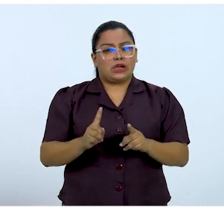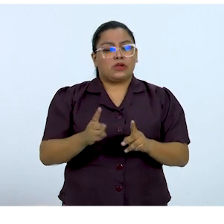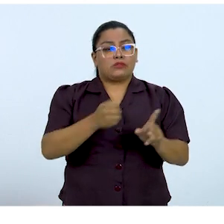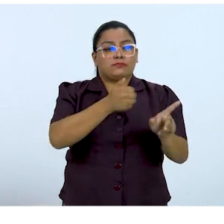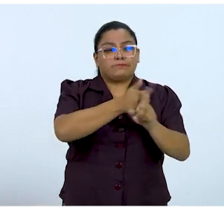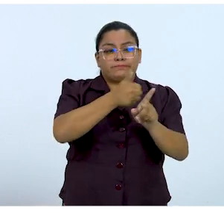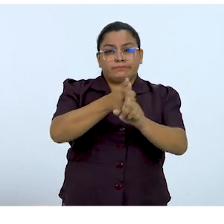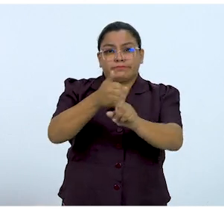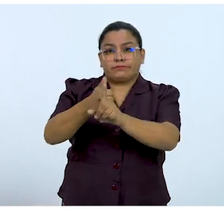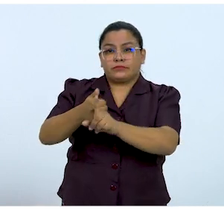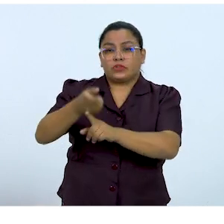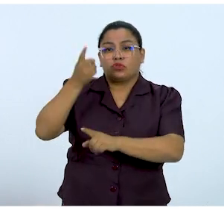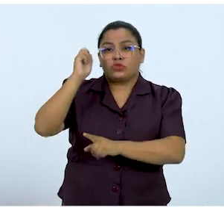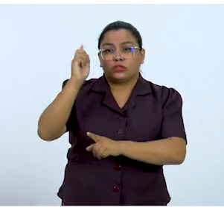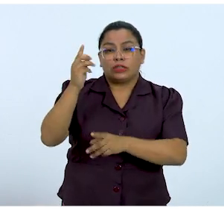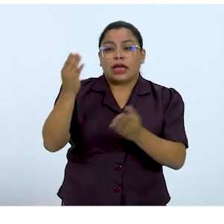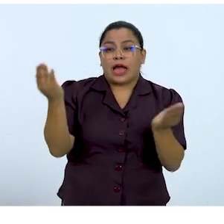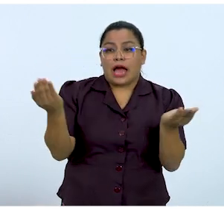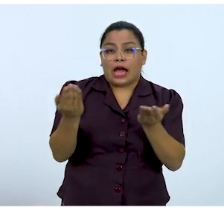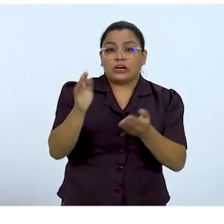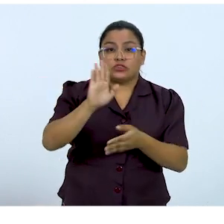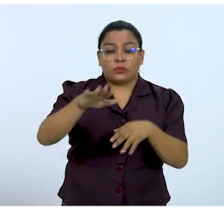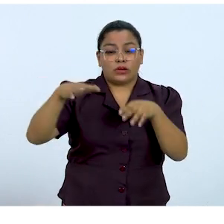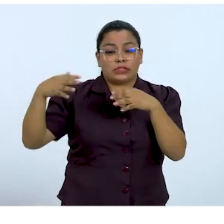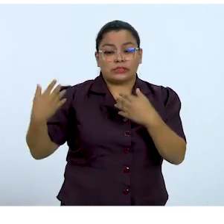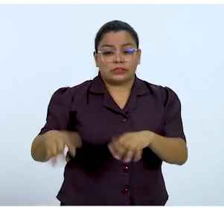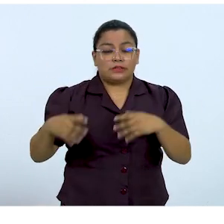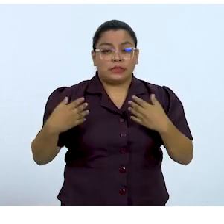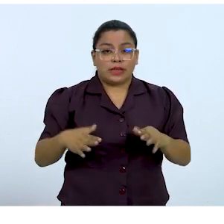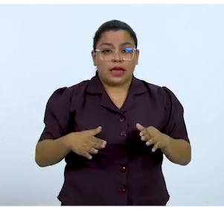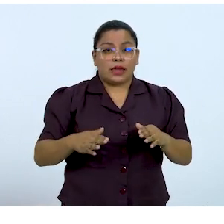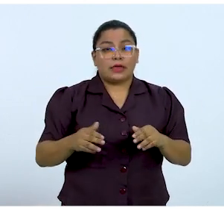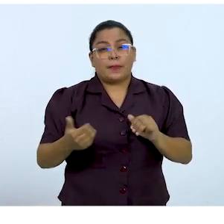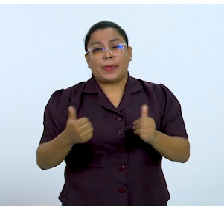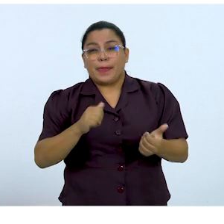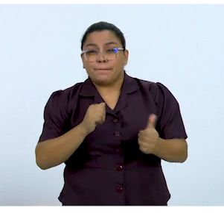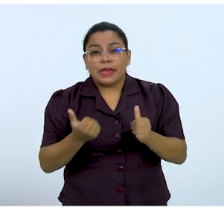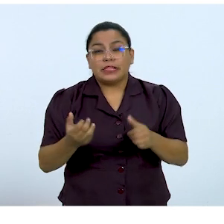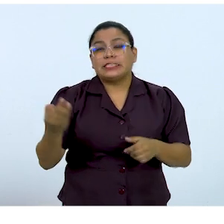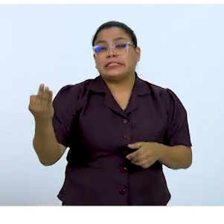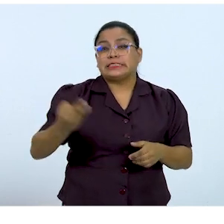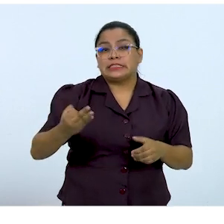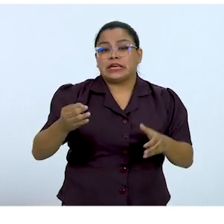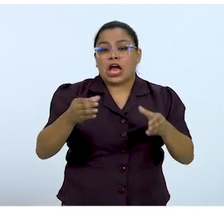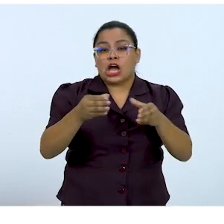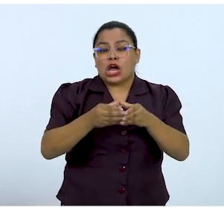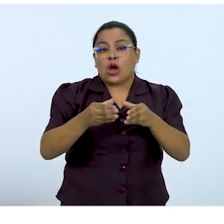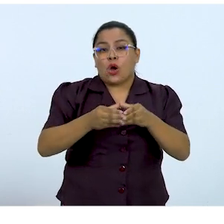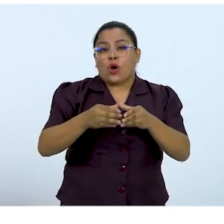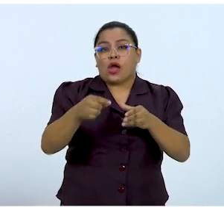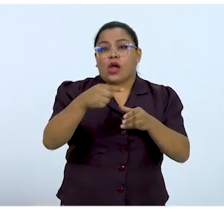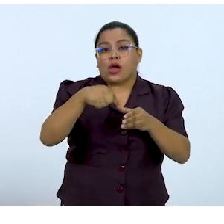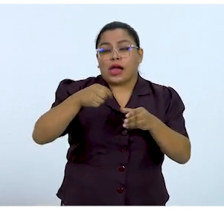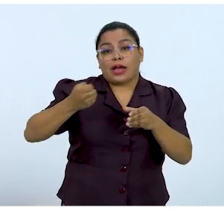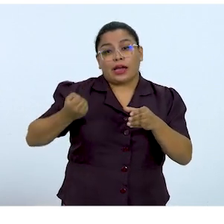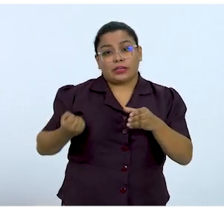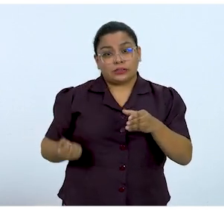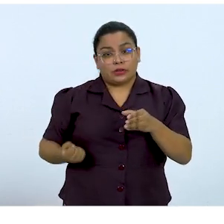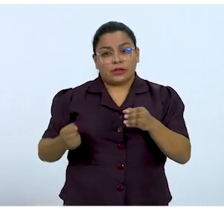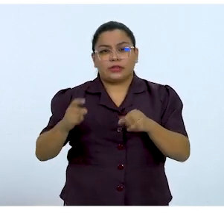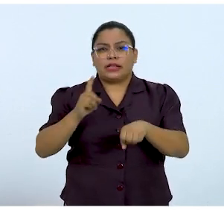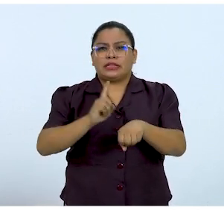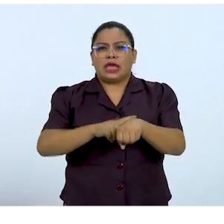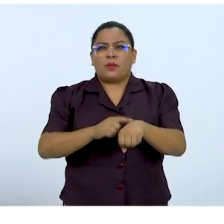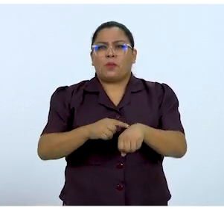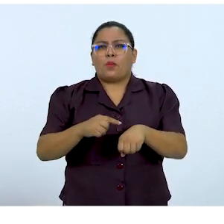cada docente puede elaborar su propia actividad basado en las necesidades de sus estudiantes, tomando en cuenta que el tiempo